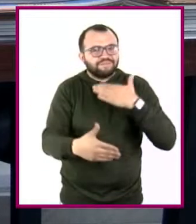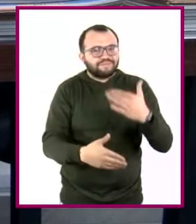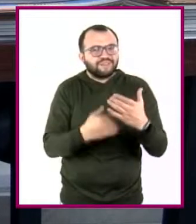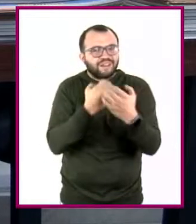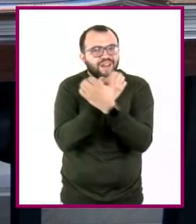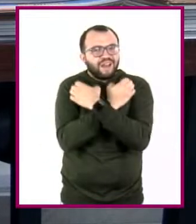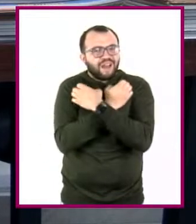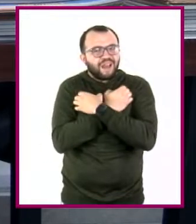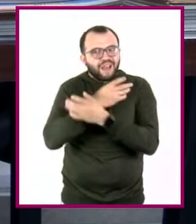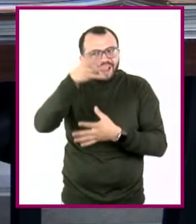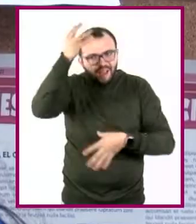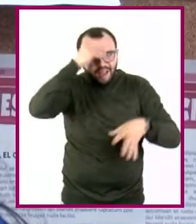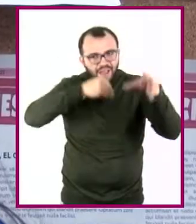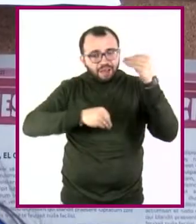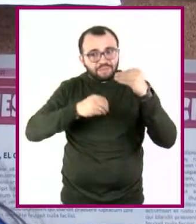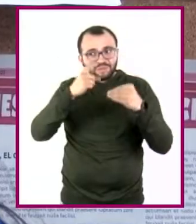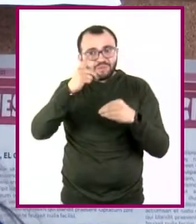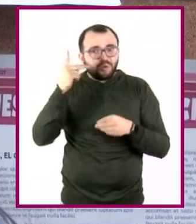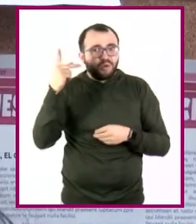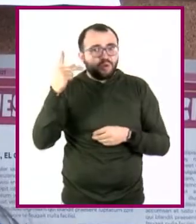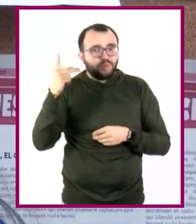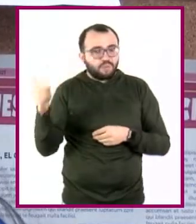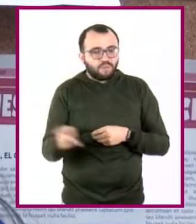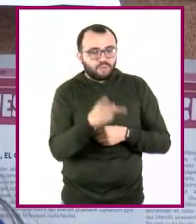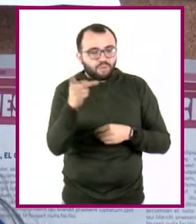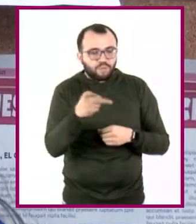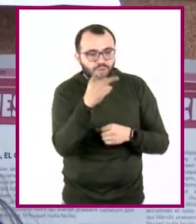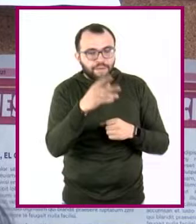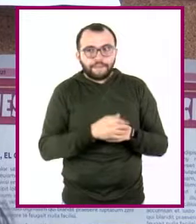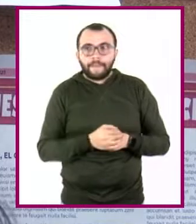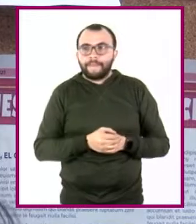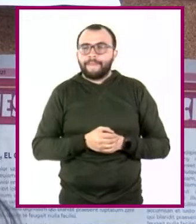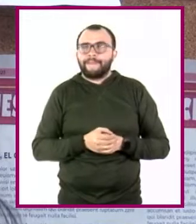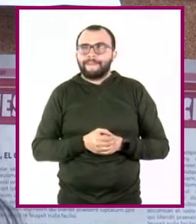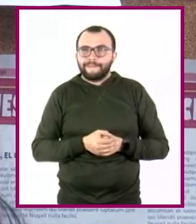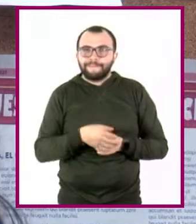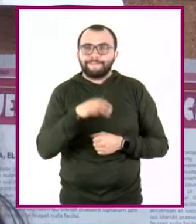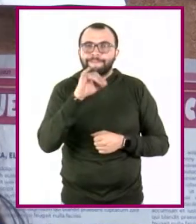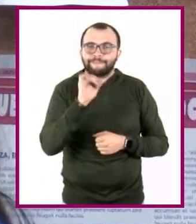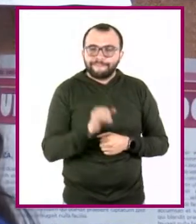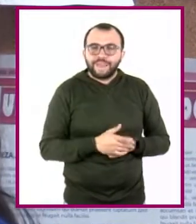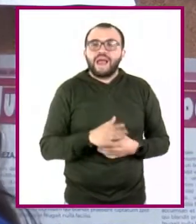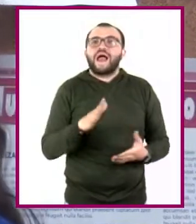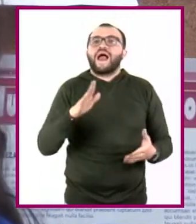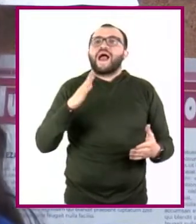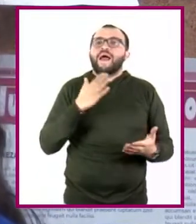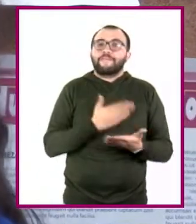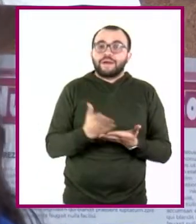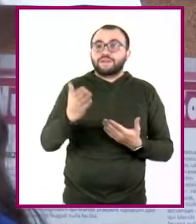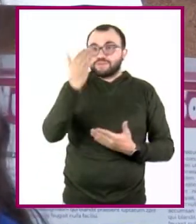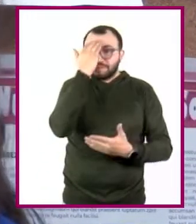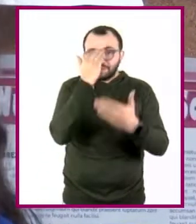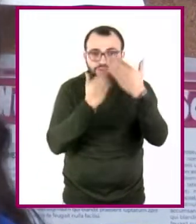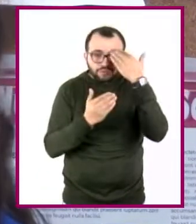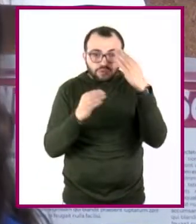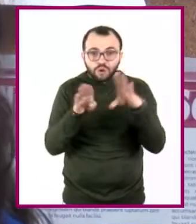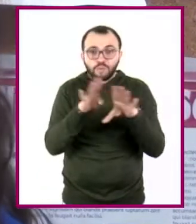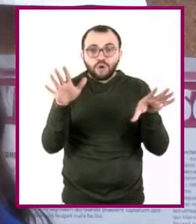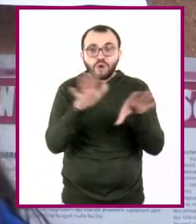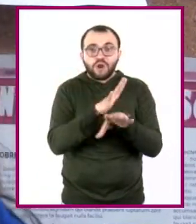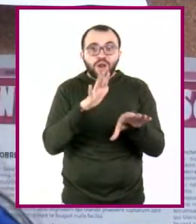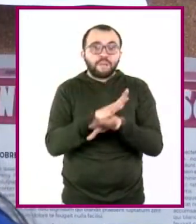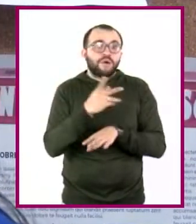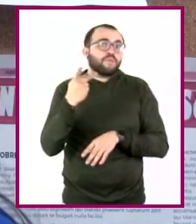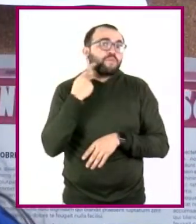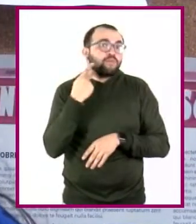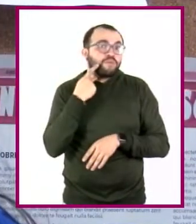comunidades rurales? Sí. Además, conoceremos los cambios que han sufrido las políticas públicas en el país